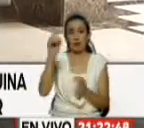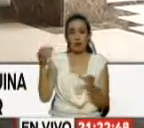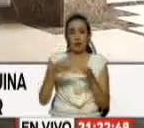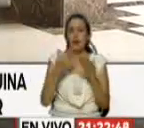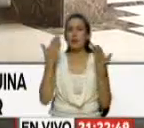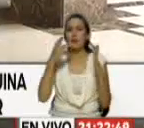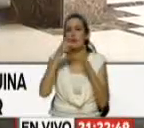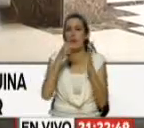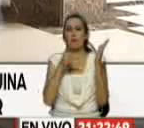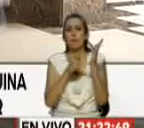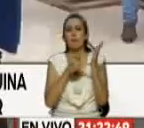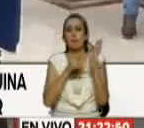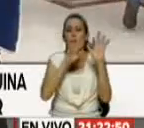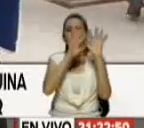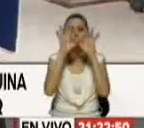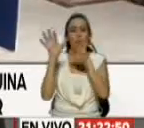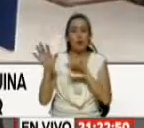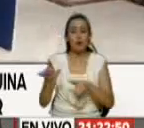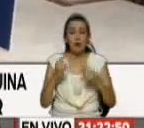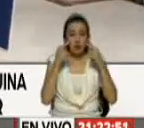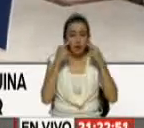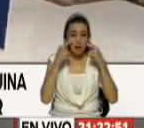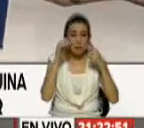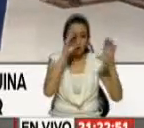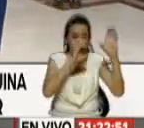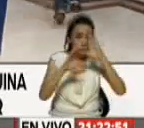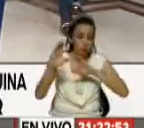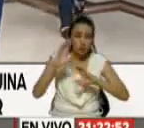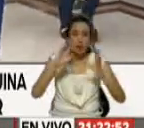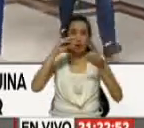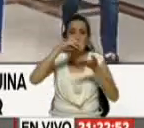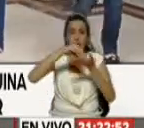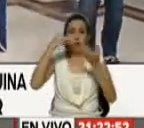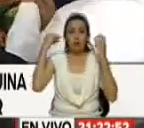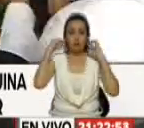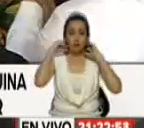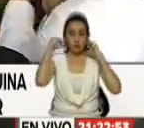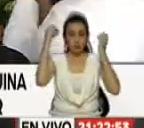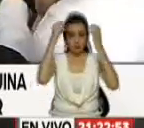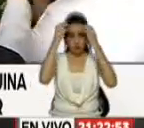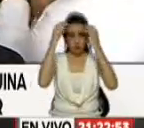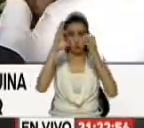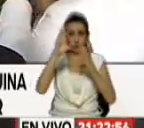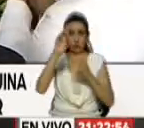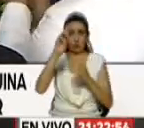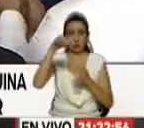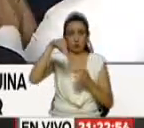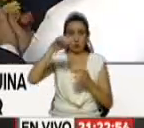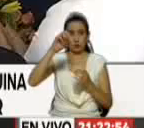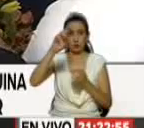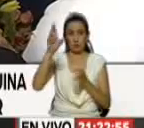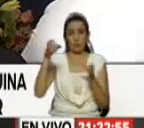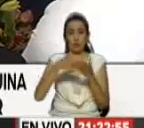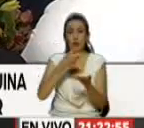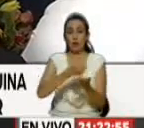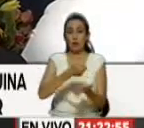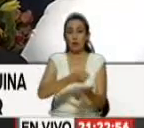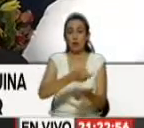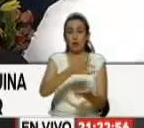tiene un sistema que va a localizar tumores para su control y también para su eliminación. La máquina tiene un costo